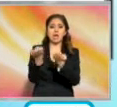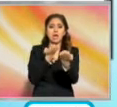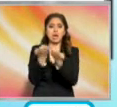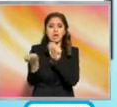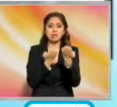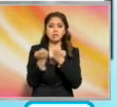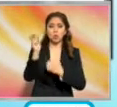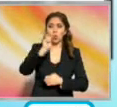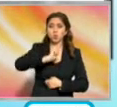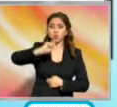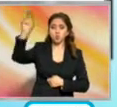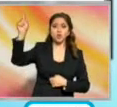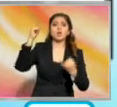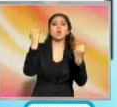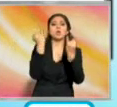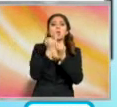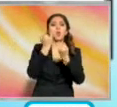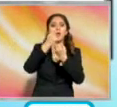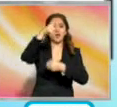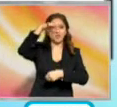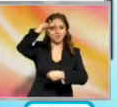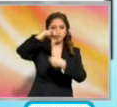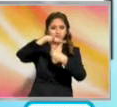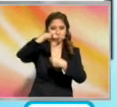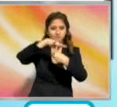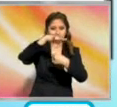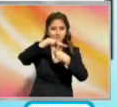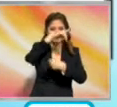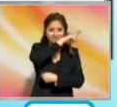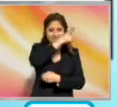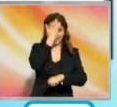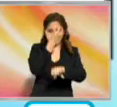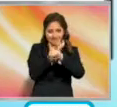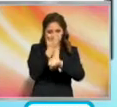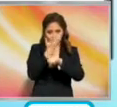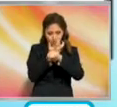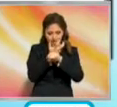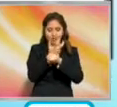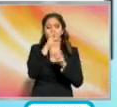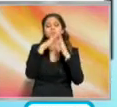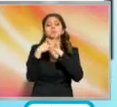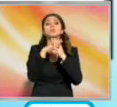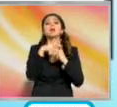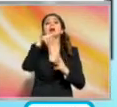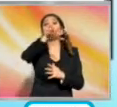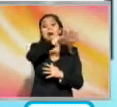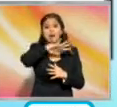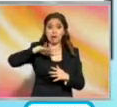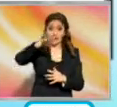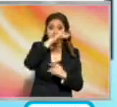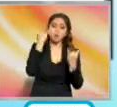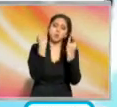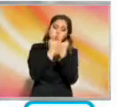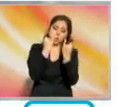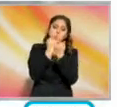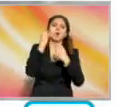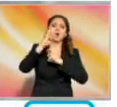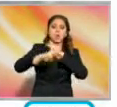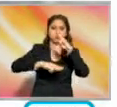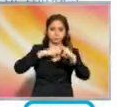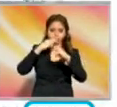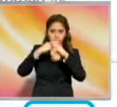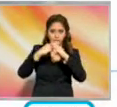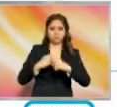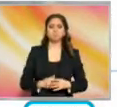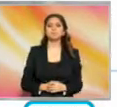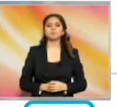obviamente las elecciones en Estados Unidos, es un tema fundamental y medular no solo en Estados Unidos, en todo el planeta. Claro, ¿no? Claro, un Por año supuesto. interesante, ¿no?